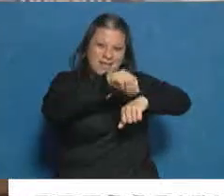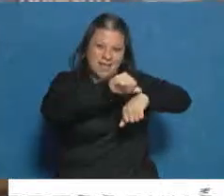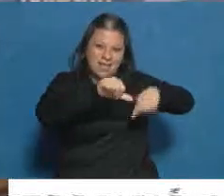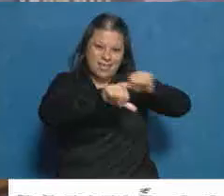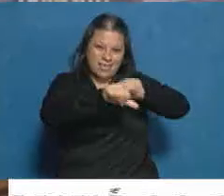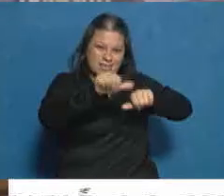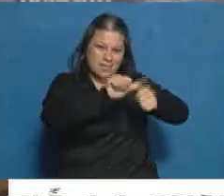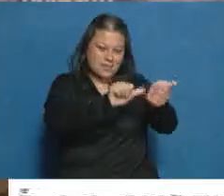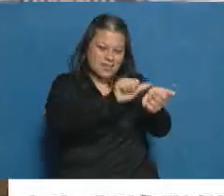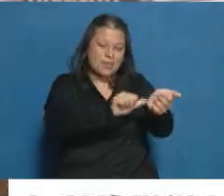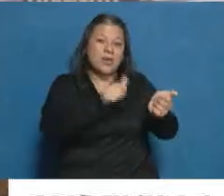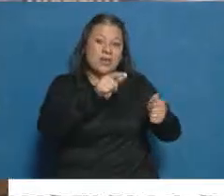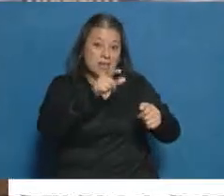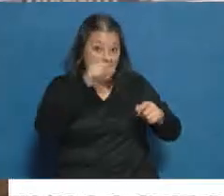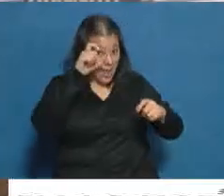haberse intentado